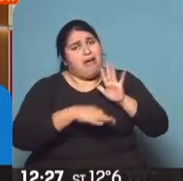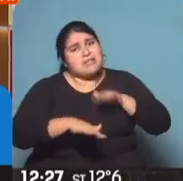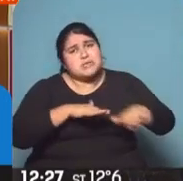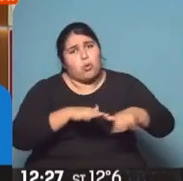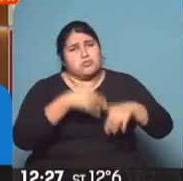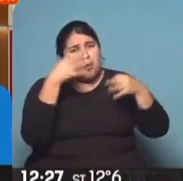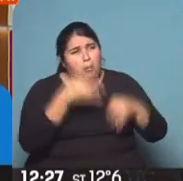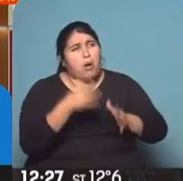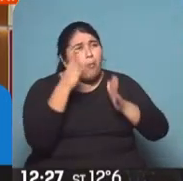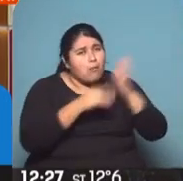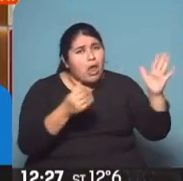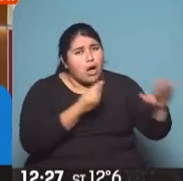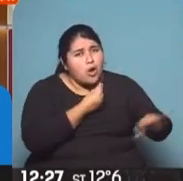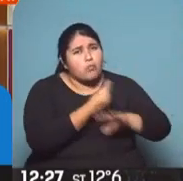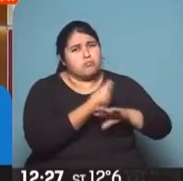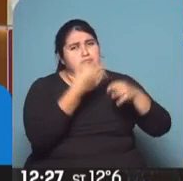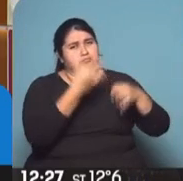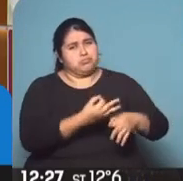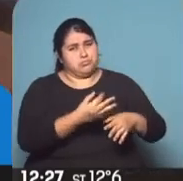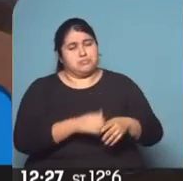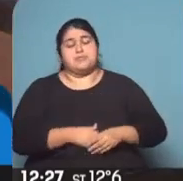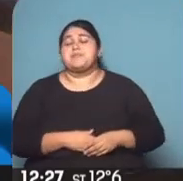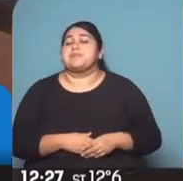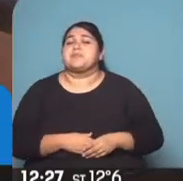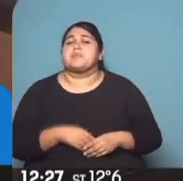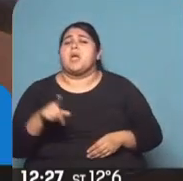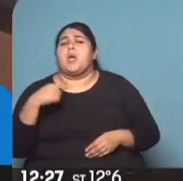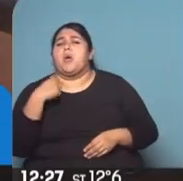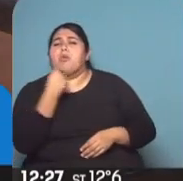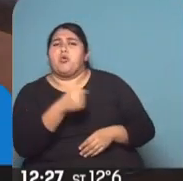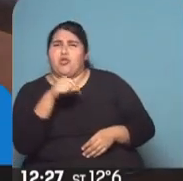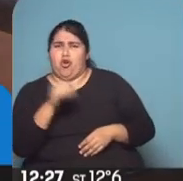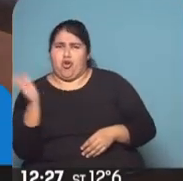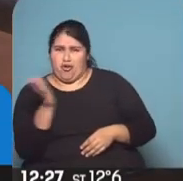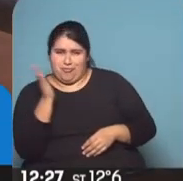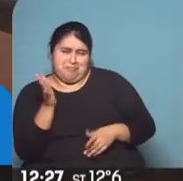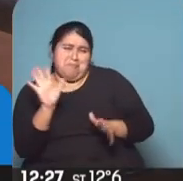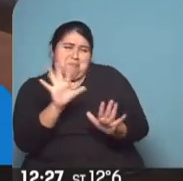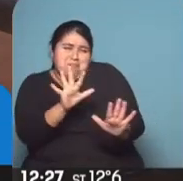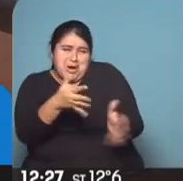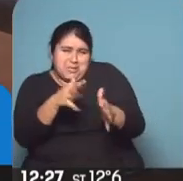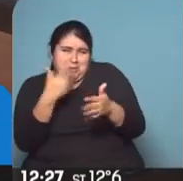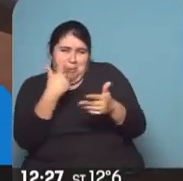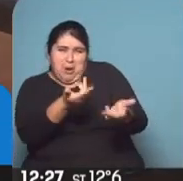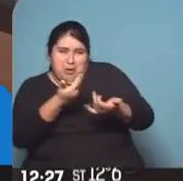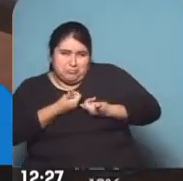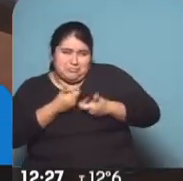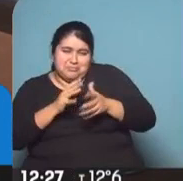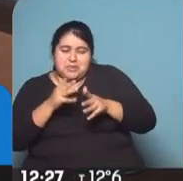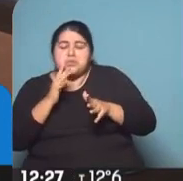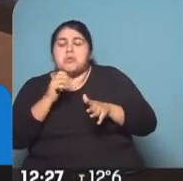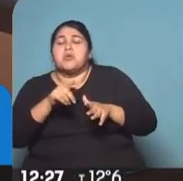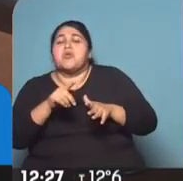eso para volverlo a la formalidad se la podíamos hoy esta de hoy le estamos produciendo para tener una referencia que estamos produciendo